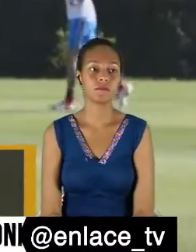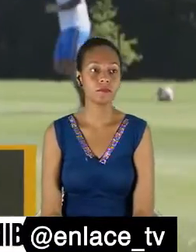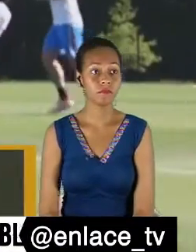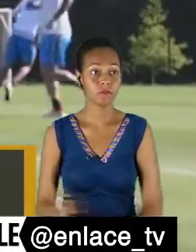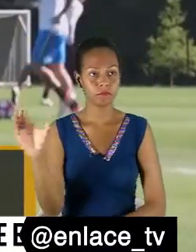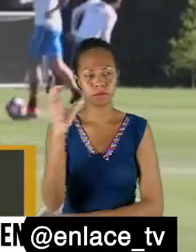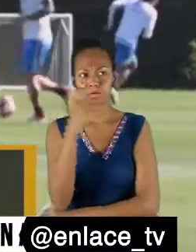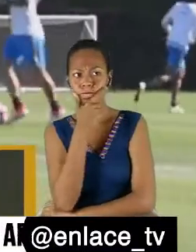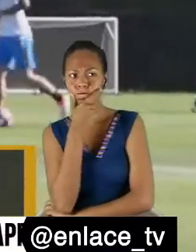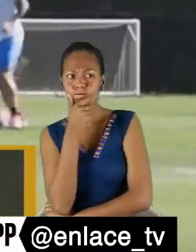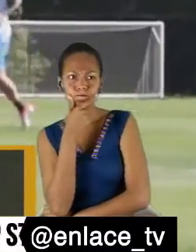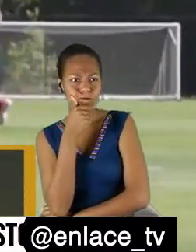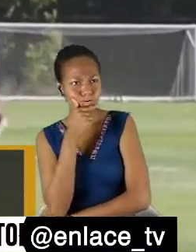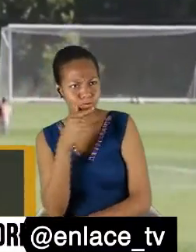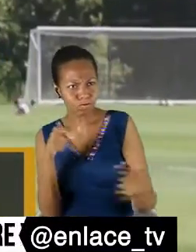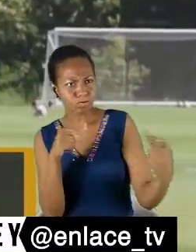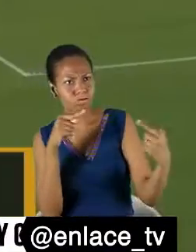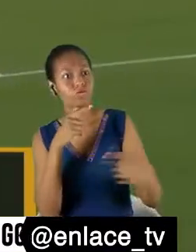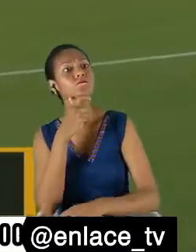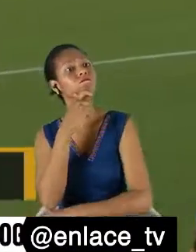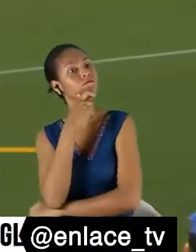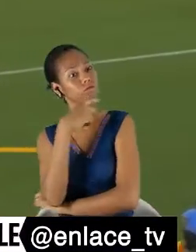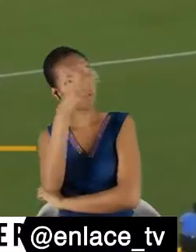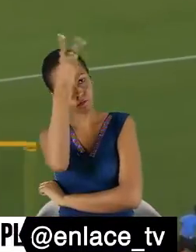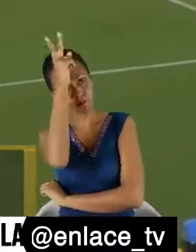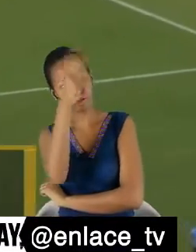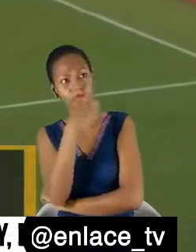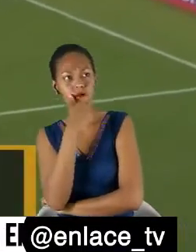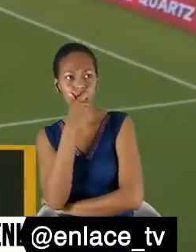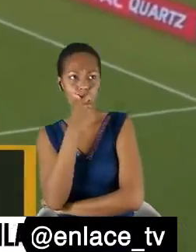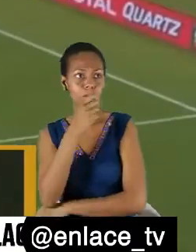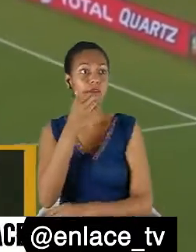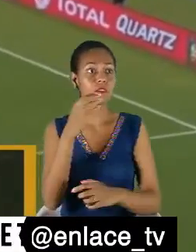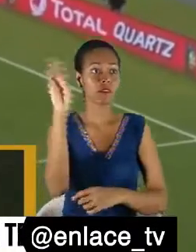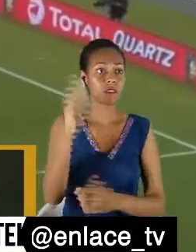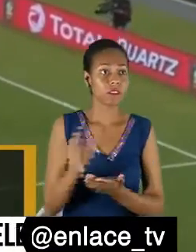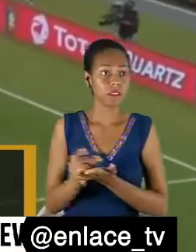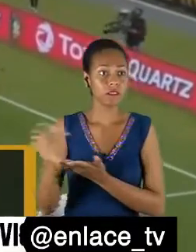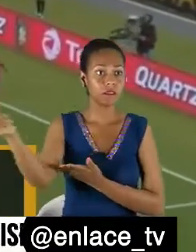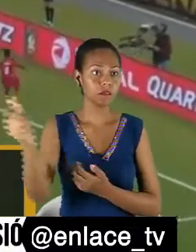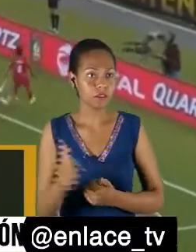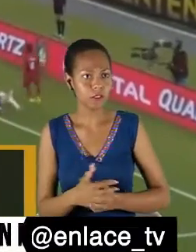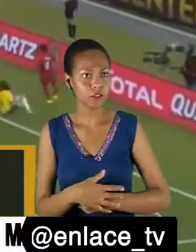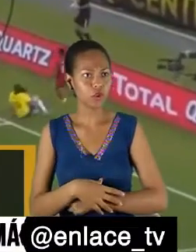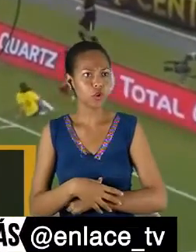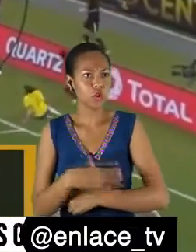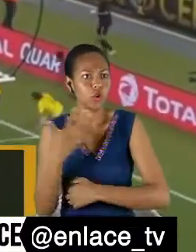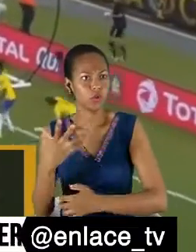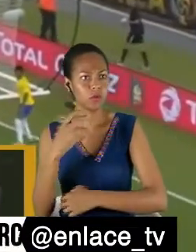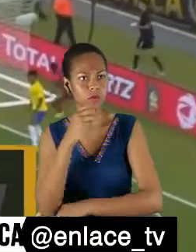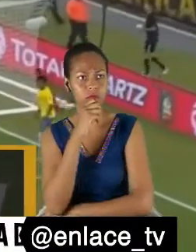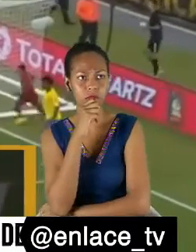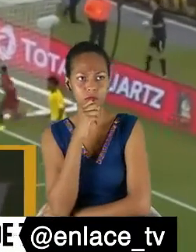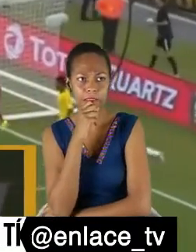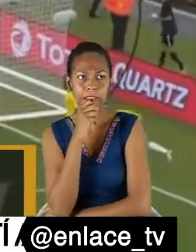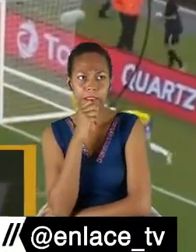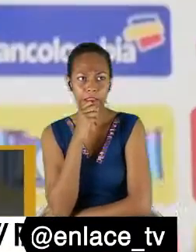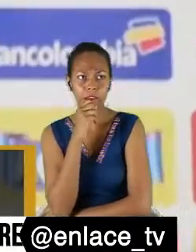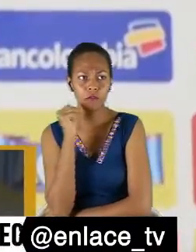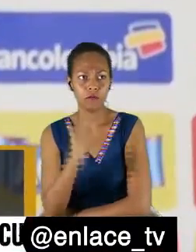respeto al seleccionado peruano que viene sorprendiendo en la Copa América. El hecho de eliminar a Brasil es un punto muy alto. Yo creo que la selección de Perú hoy en